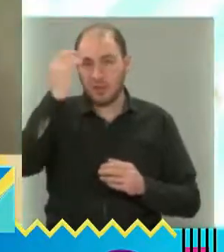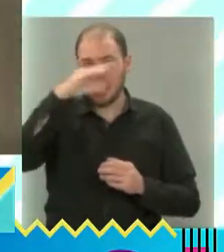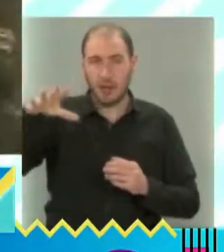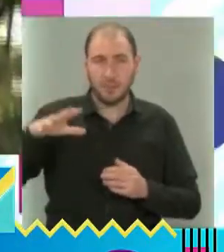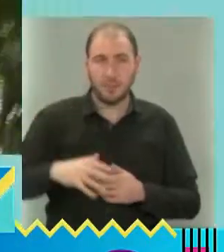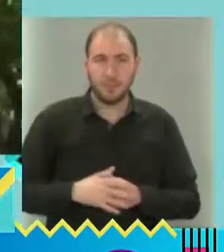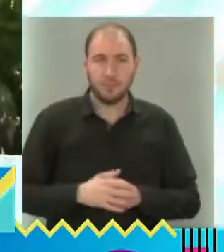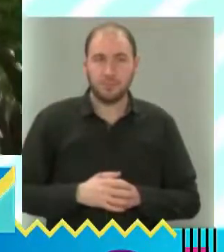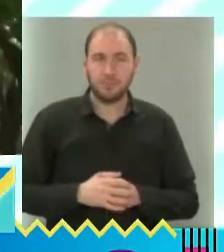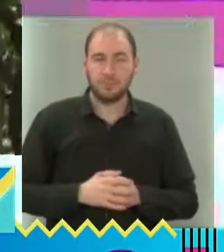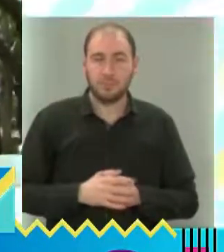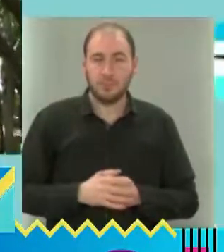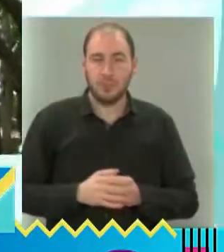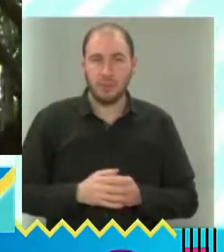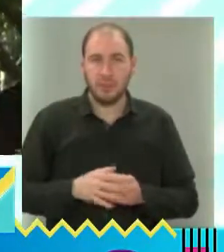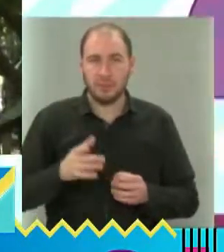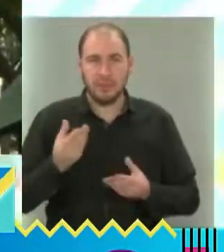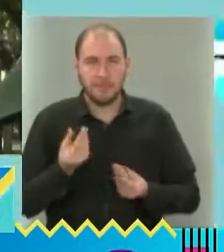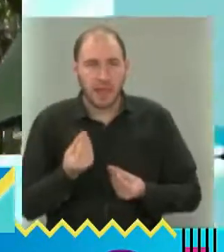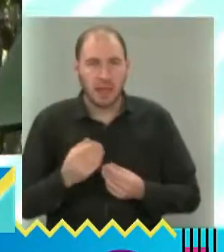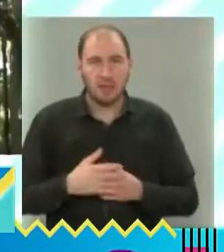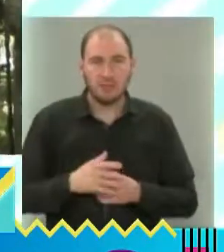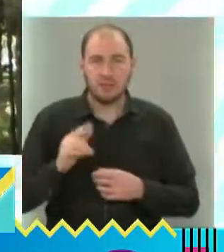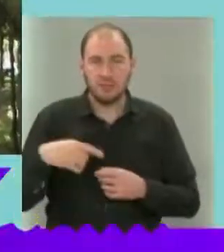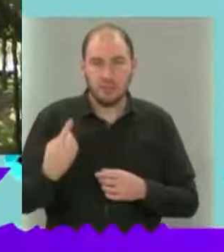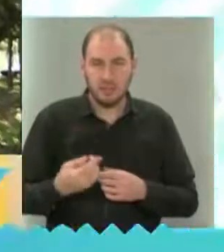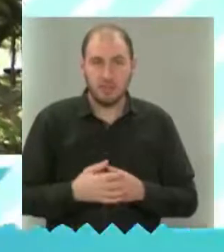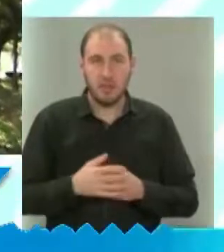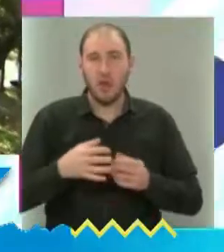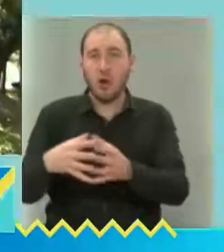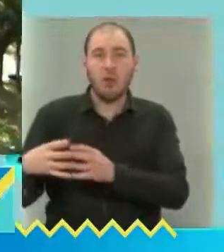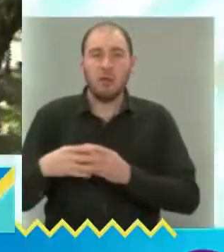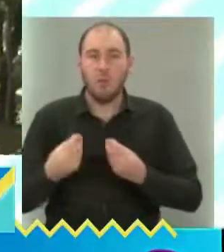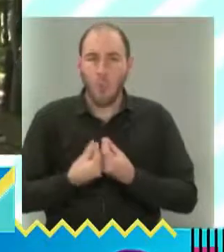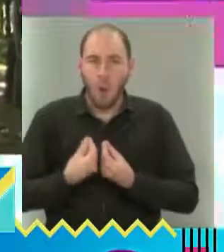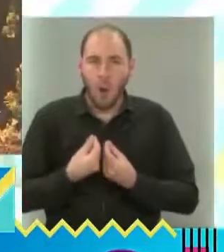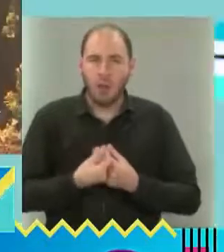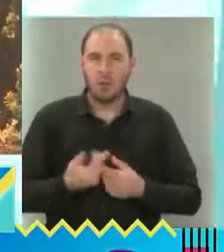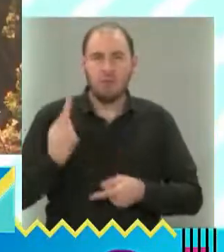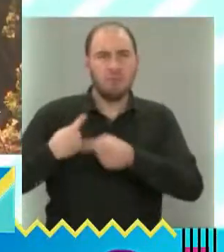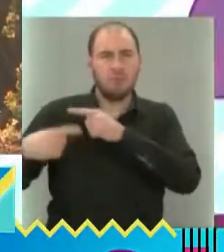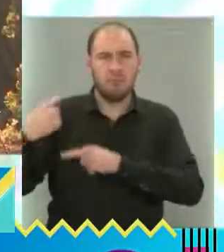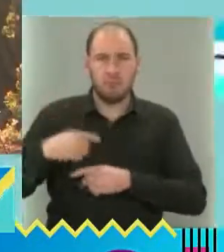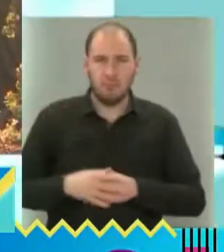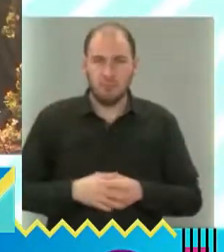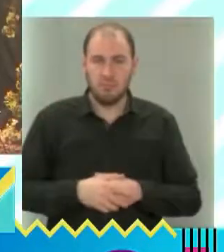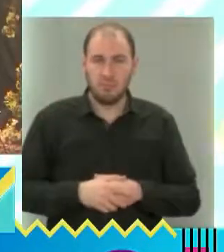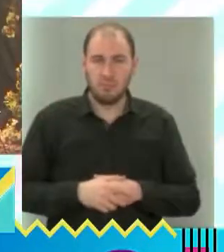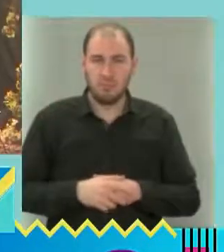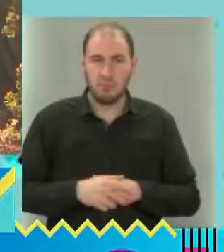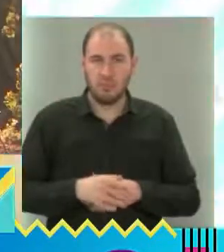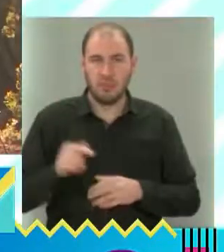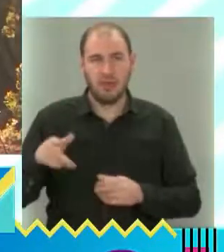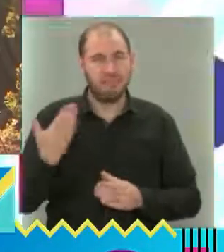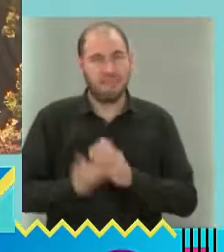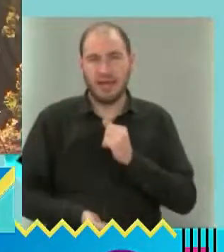el cuco, digamos, el fantasma, que realmente hubieron varias cooperativas en nuestra historia que no